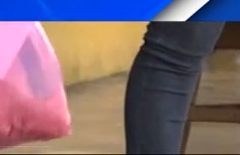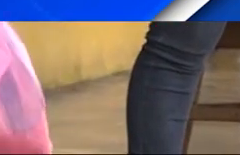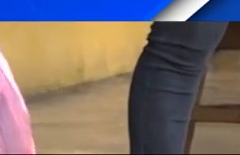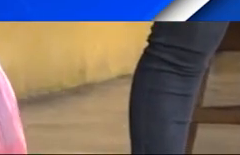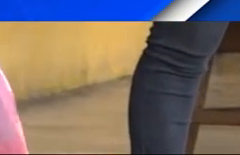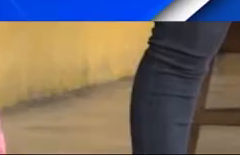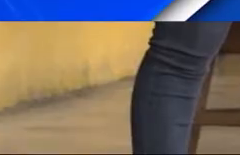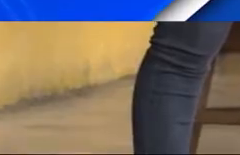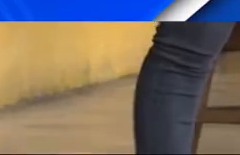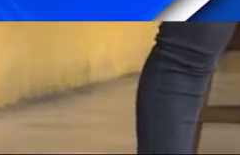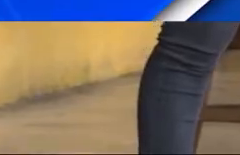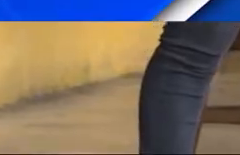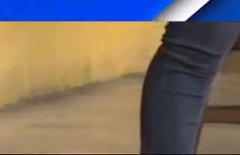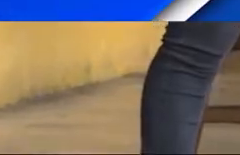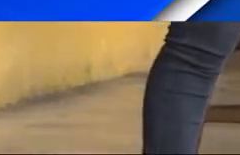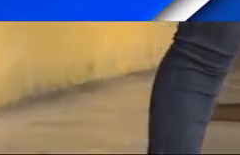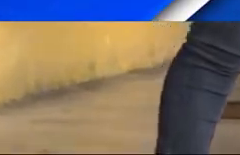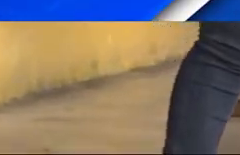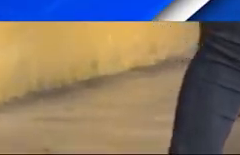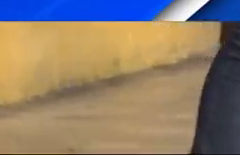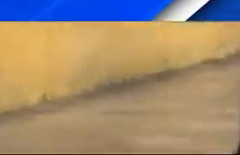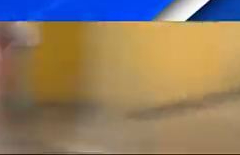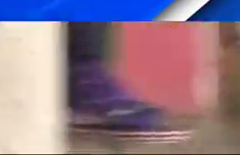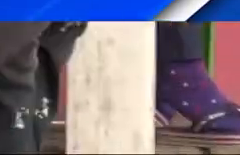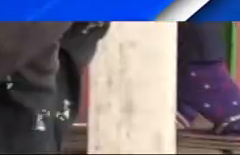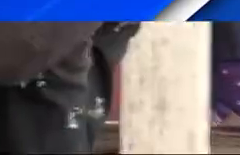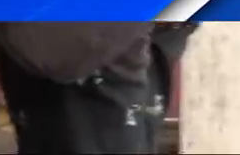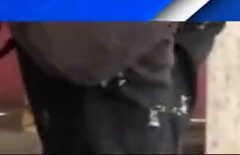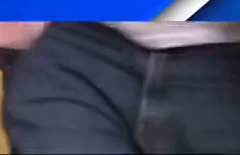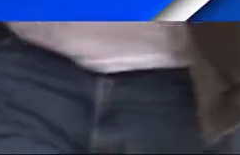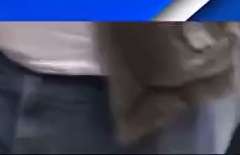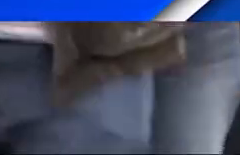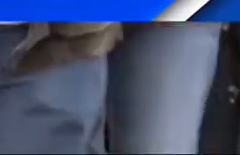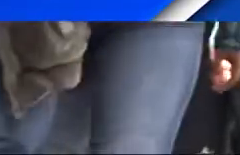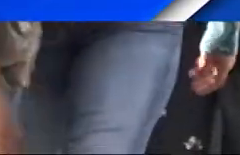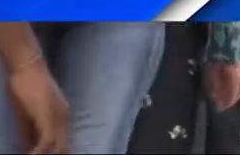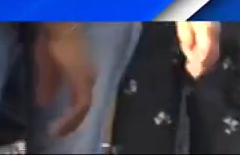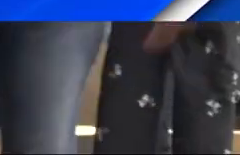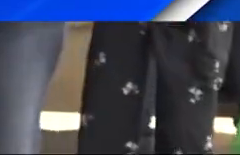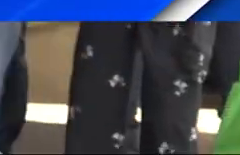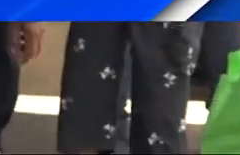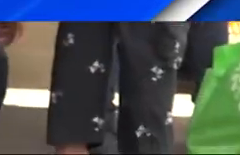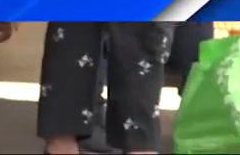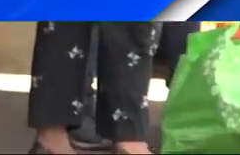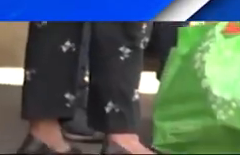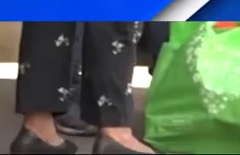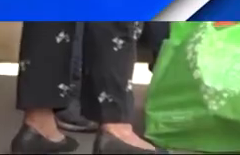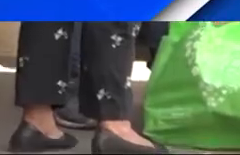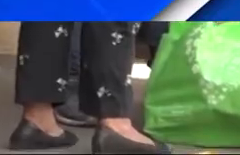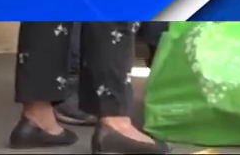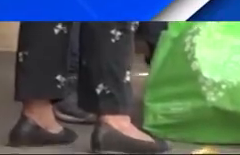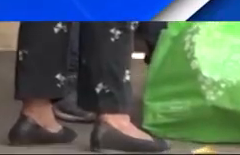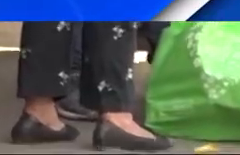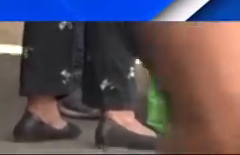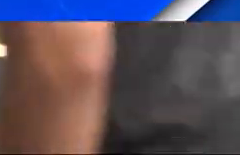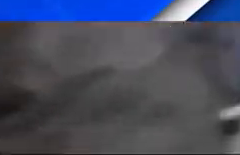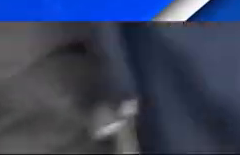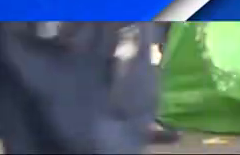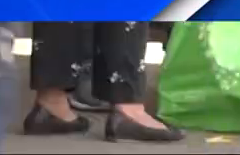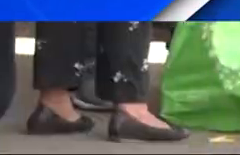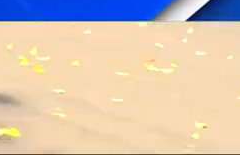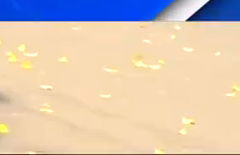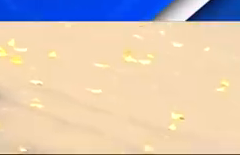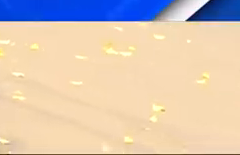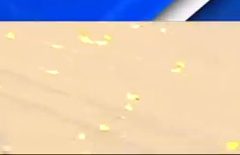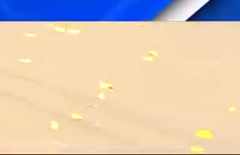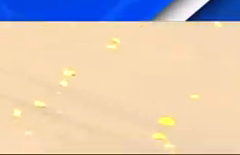tutores, aportando al fortalecimiento de una cultura basada en valores y cambios de